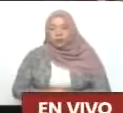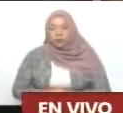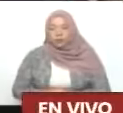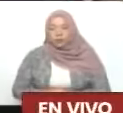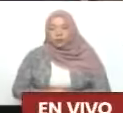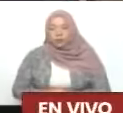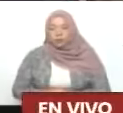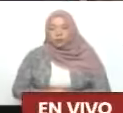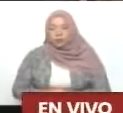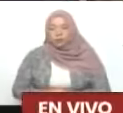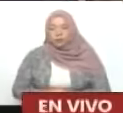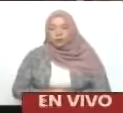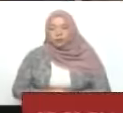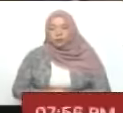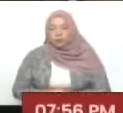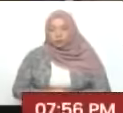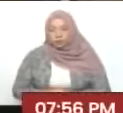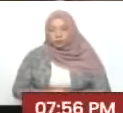traigo una...